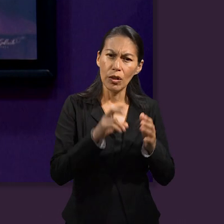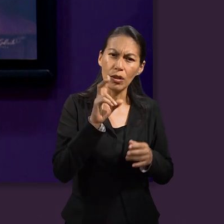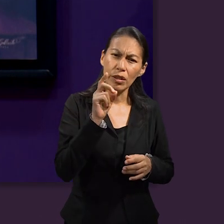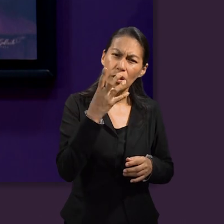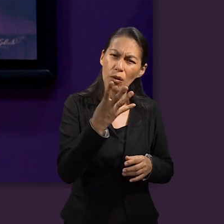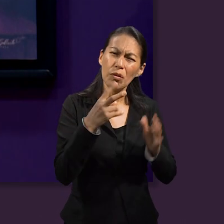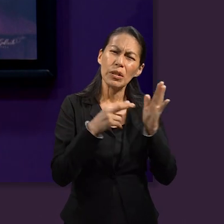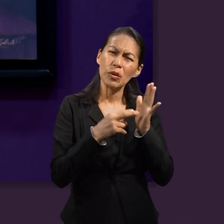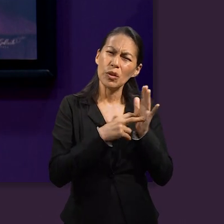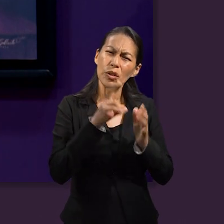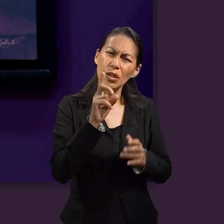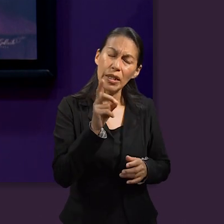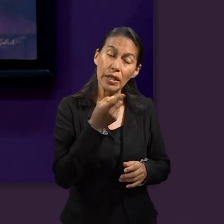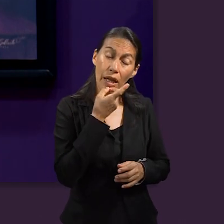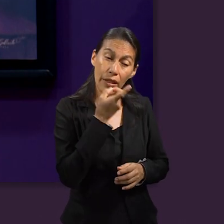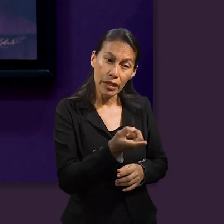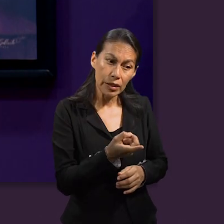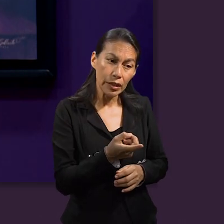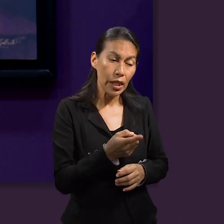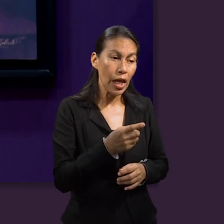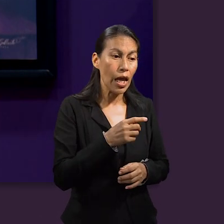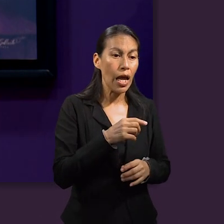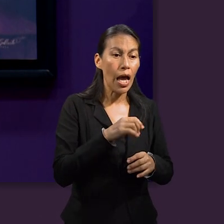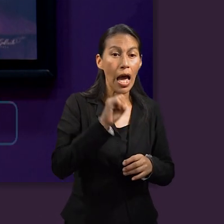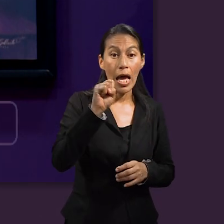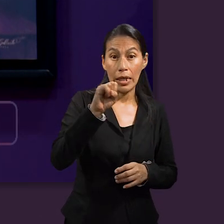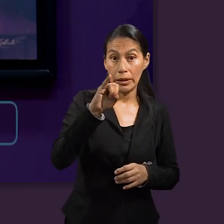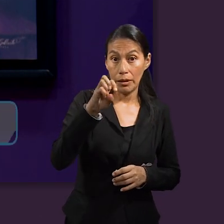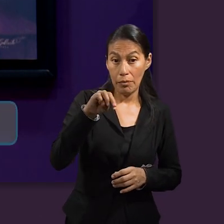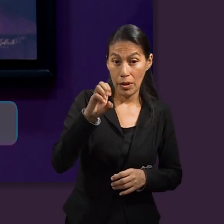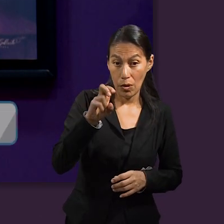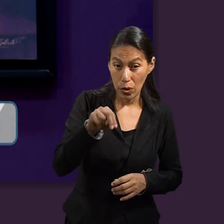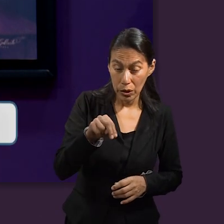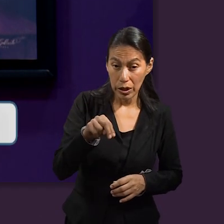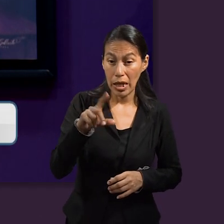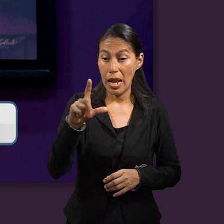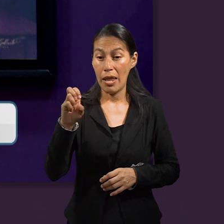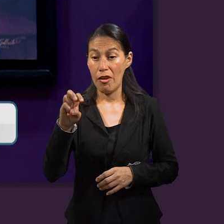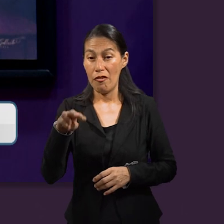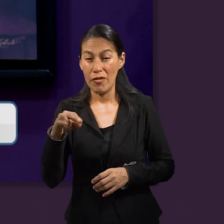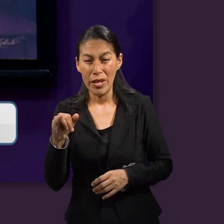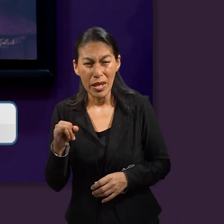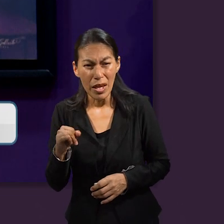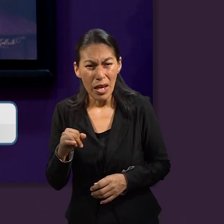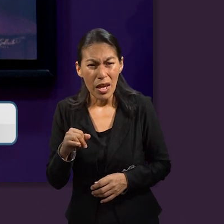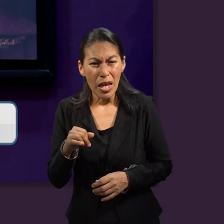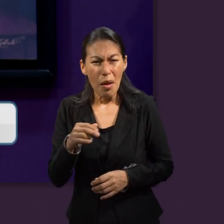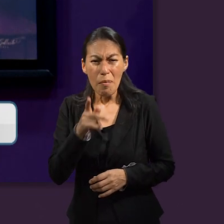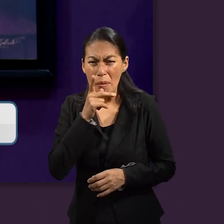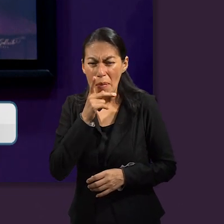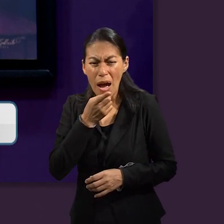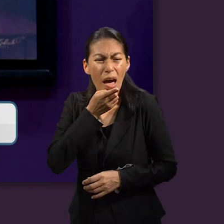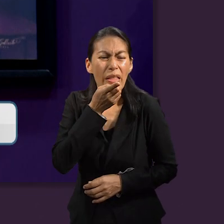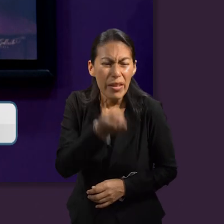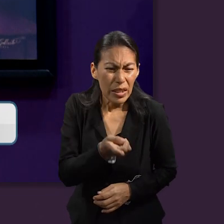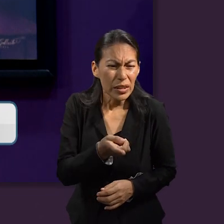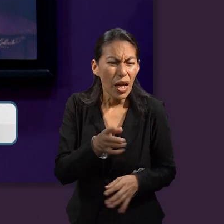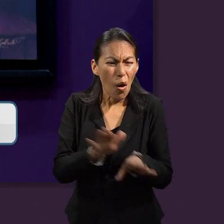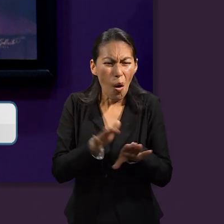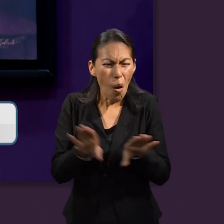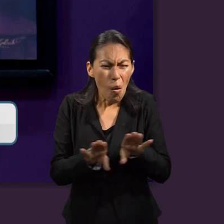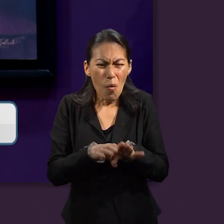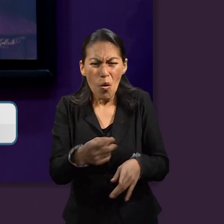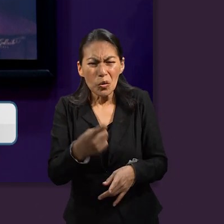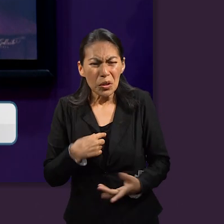entonces jacob a simeón y al ebb y me habéis turbado con hacerme abominable a los moradores de esta